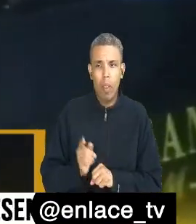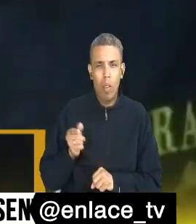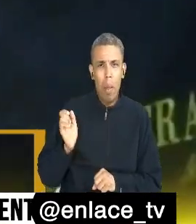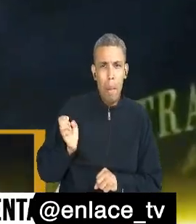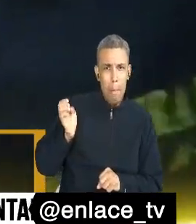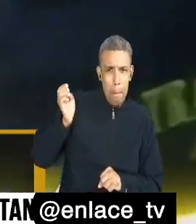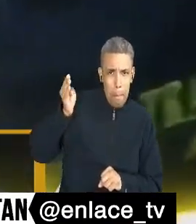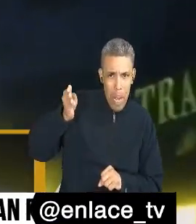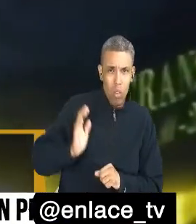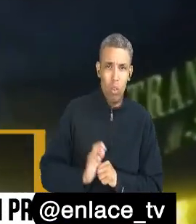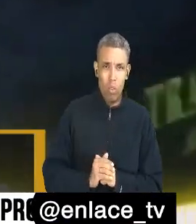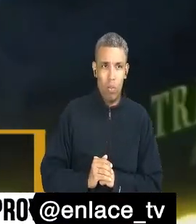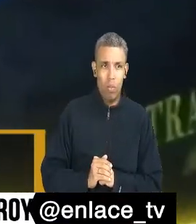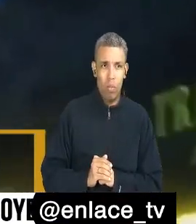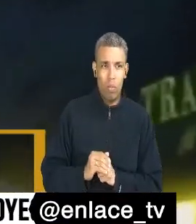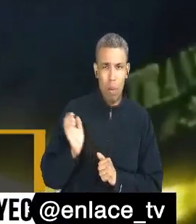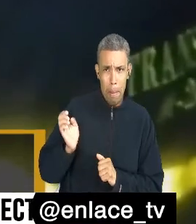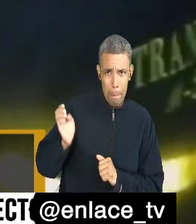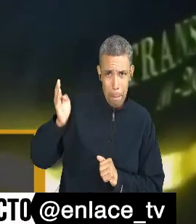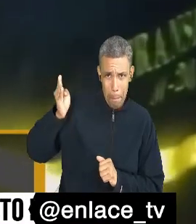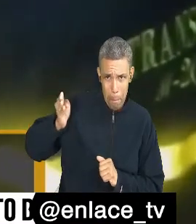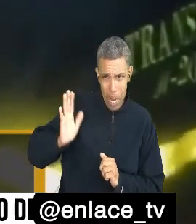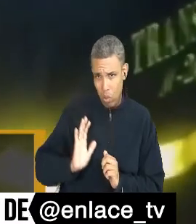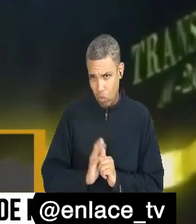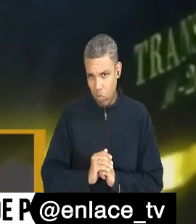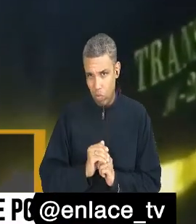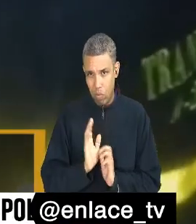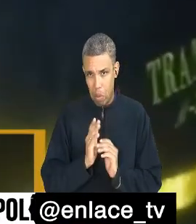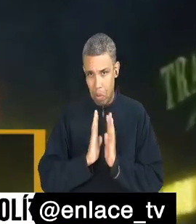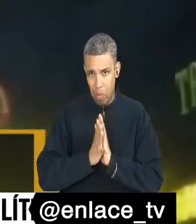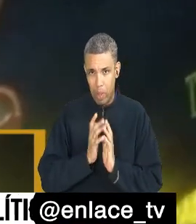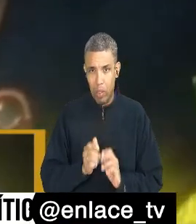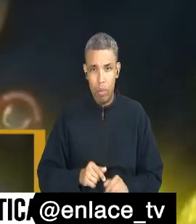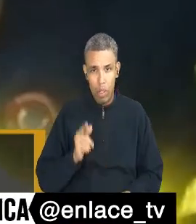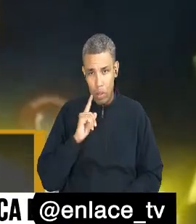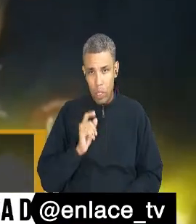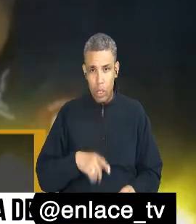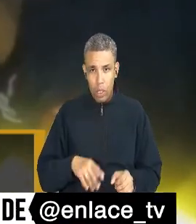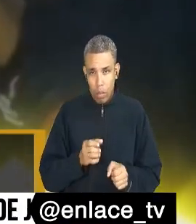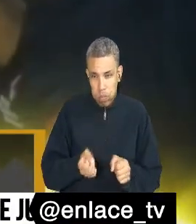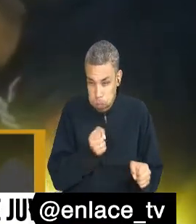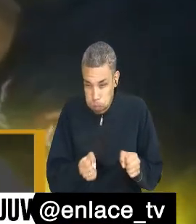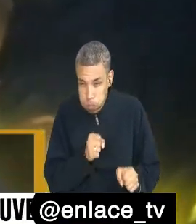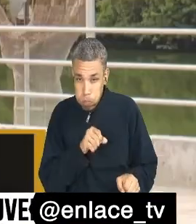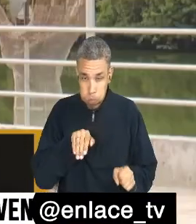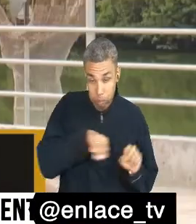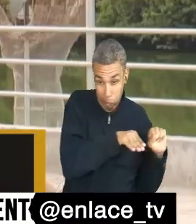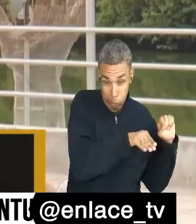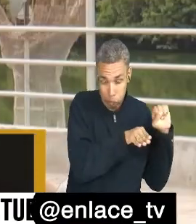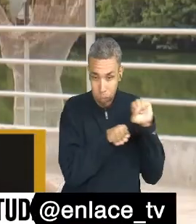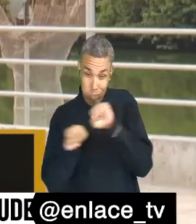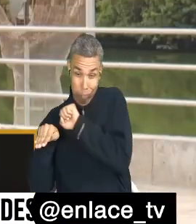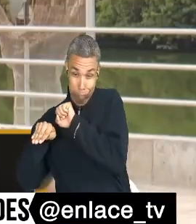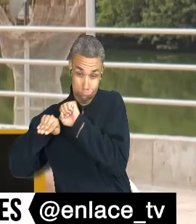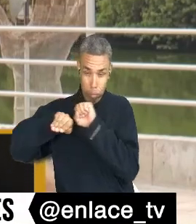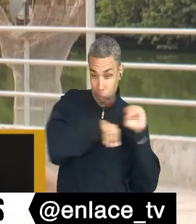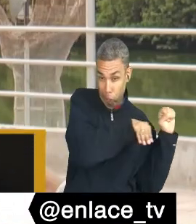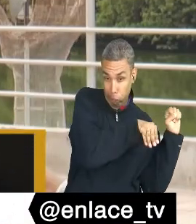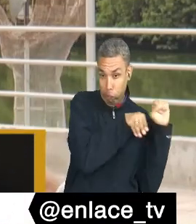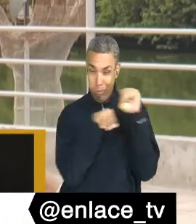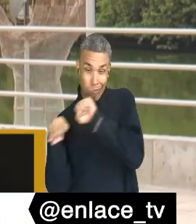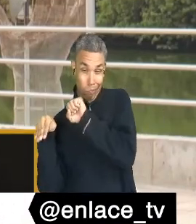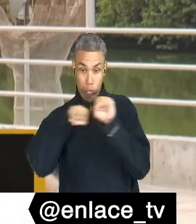las patrullas observan cómo venía un vehículo en alta velocidad, en zigzag, casi que perdiendo el control. Las unidades